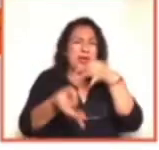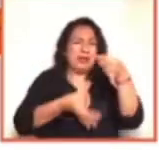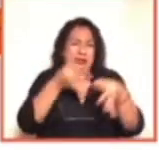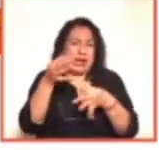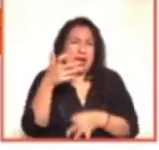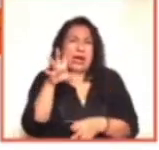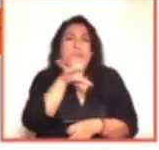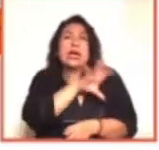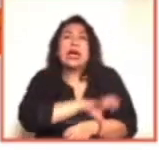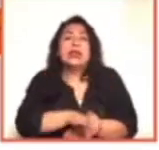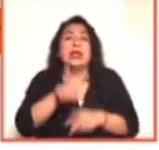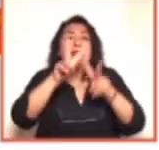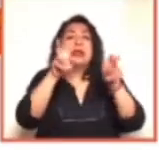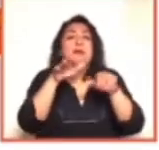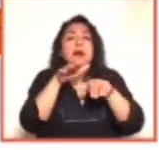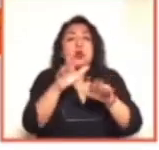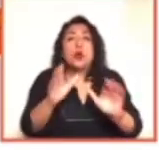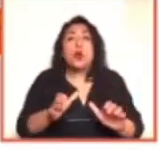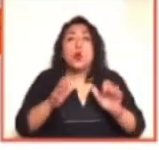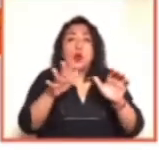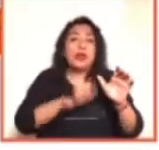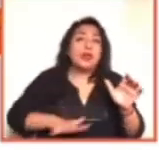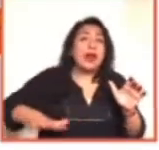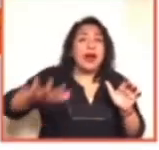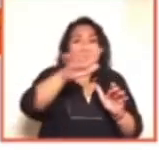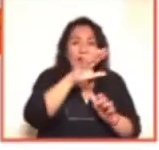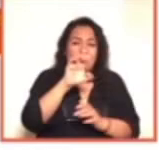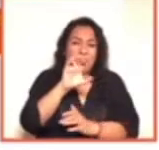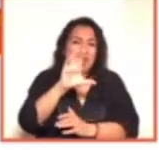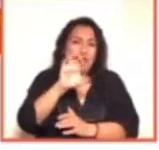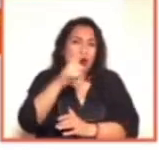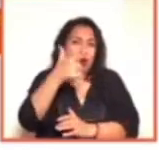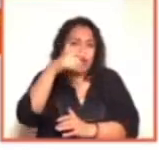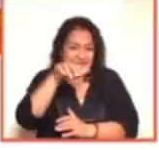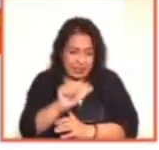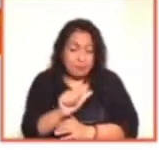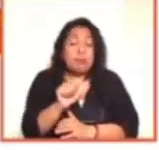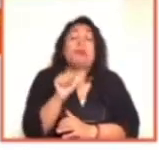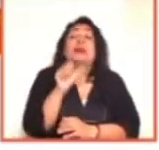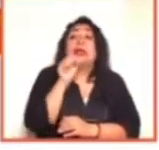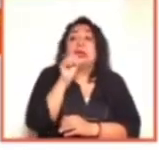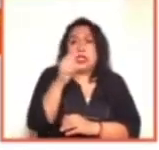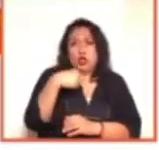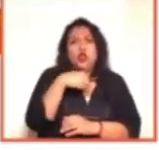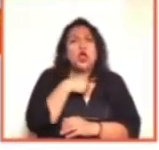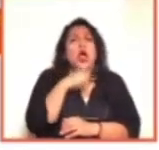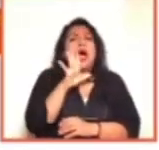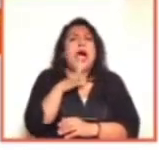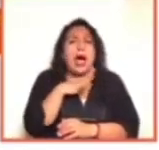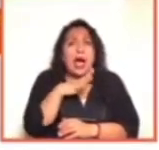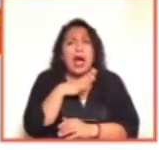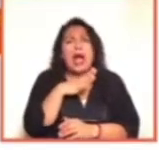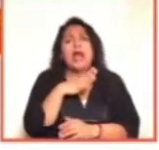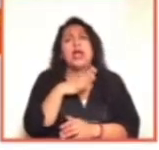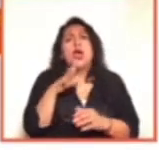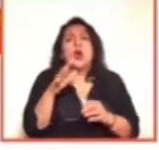tema ecológico. Si bien nosotros vamos dejando una huella de carbono con nuestra camioneta, nosotros